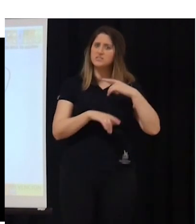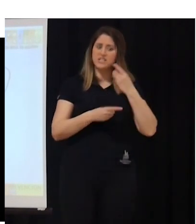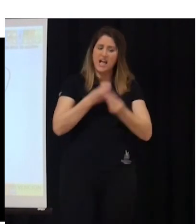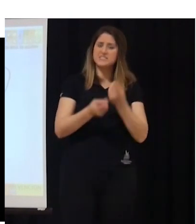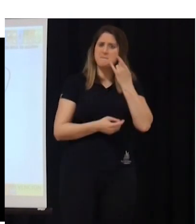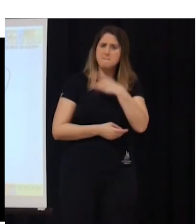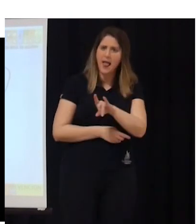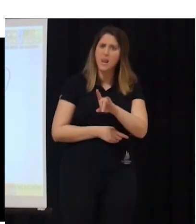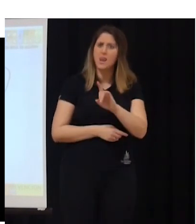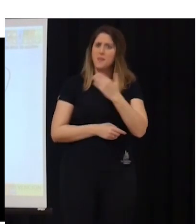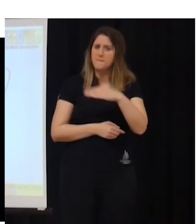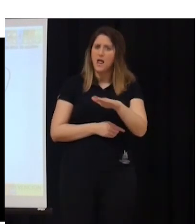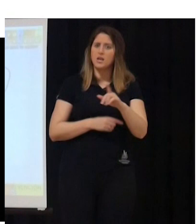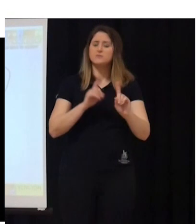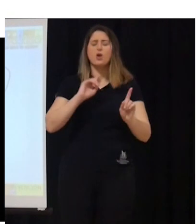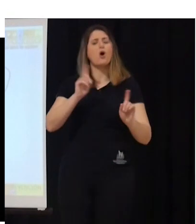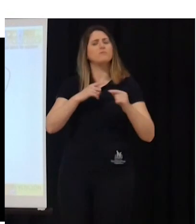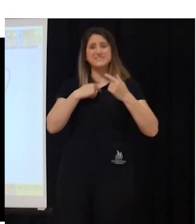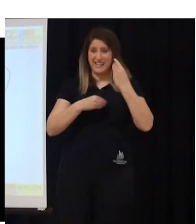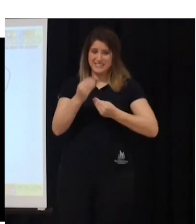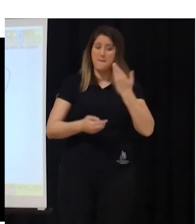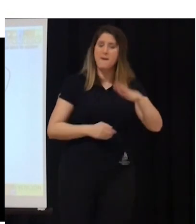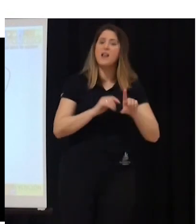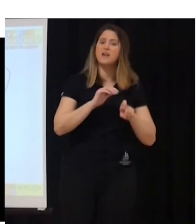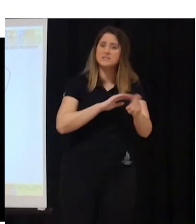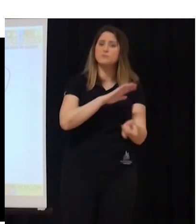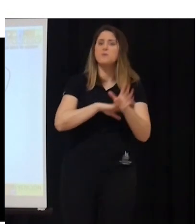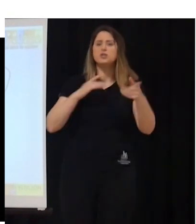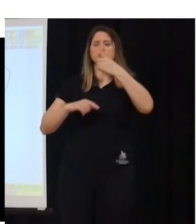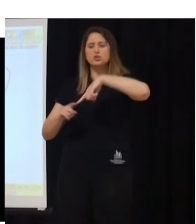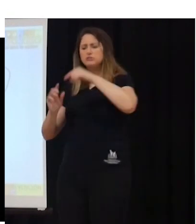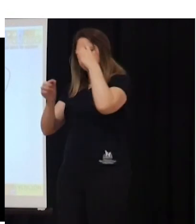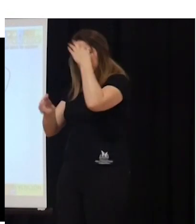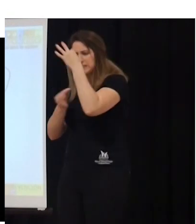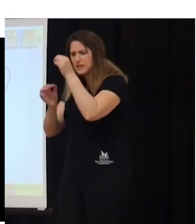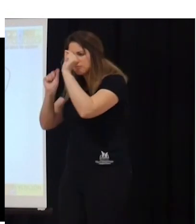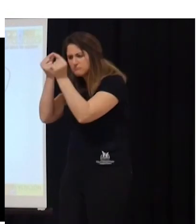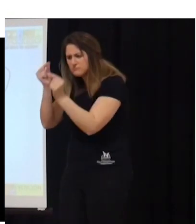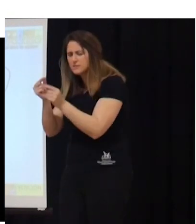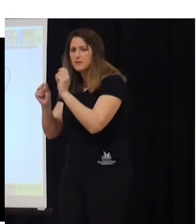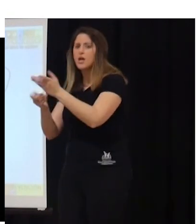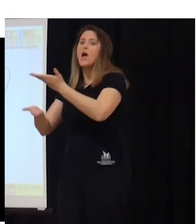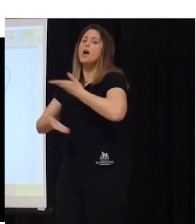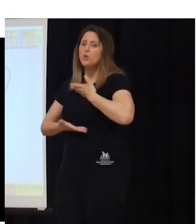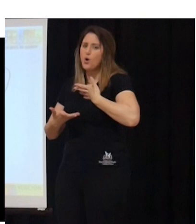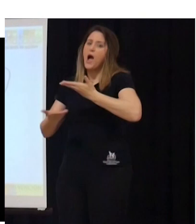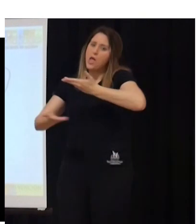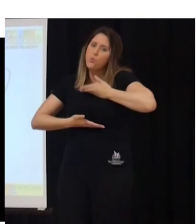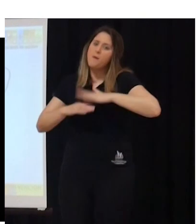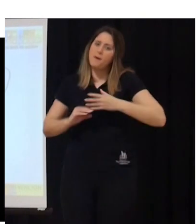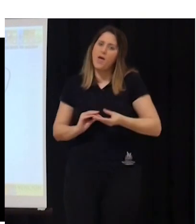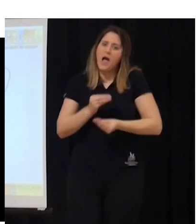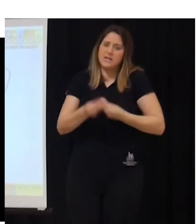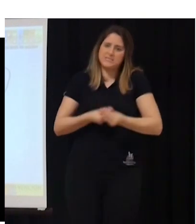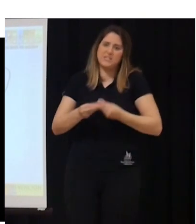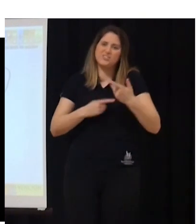mal. Cuando se administra con los principios que conocemos hoy en día, solamente tiene efectos beneficiosos. Hay que saber con